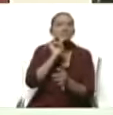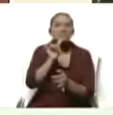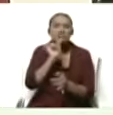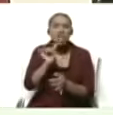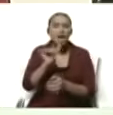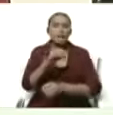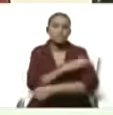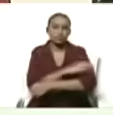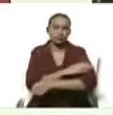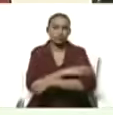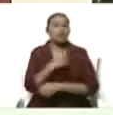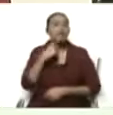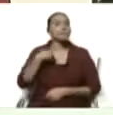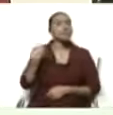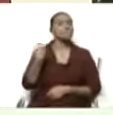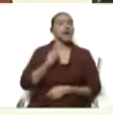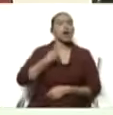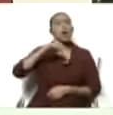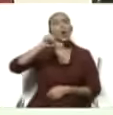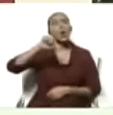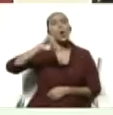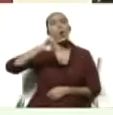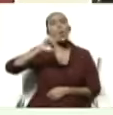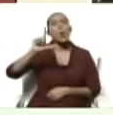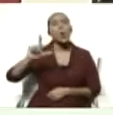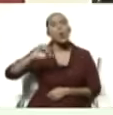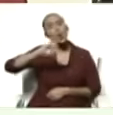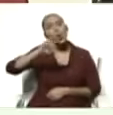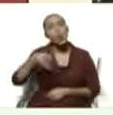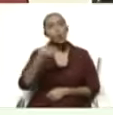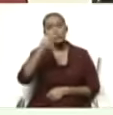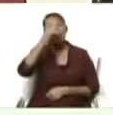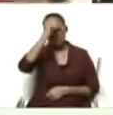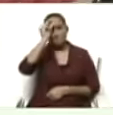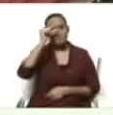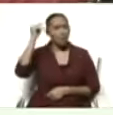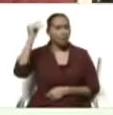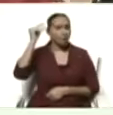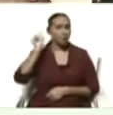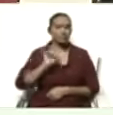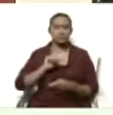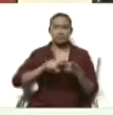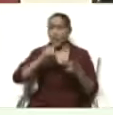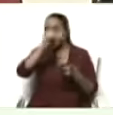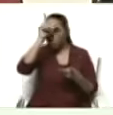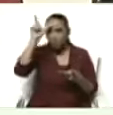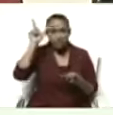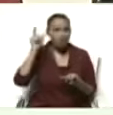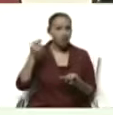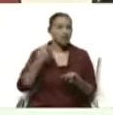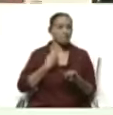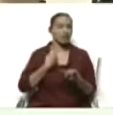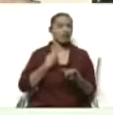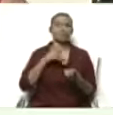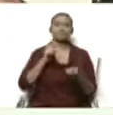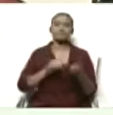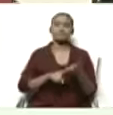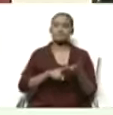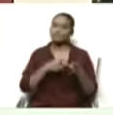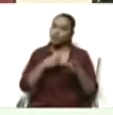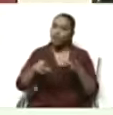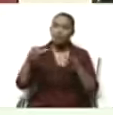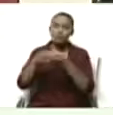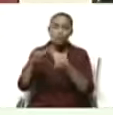la mayoría la mayoría de ellos contactados por Julio borge Leopoldo López sectores de